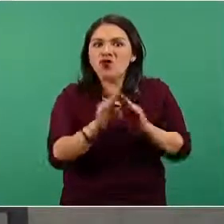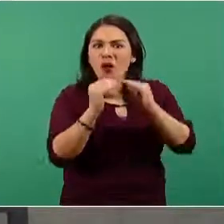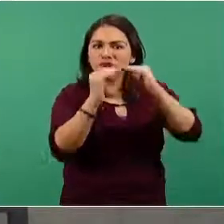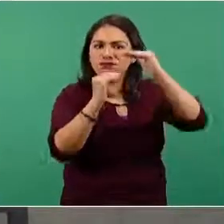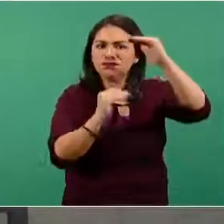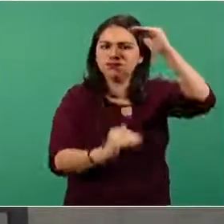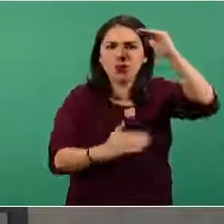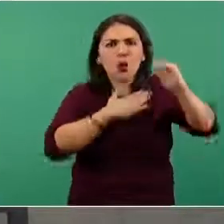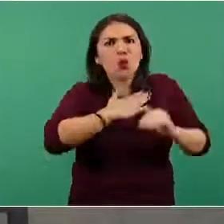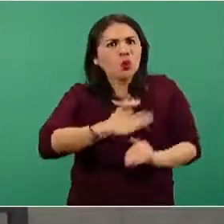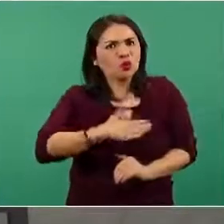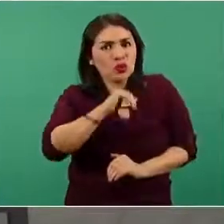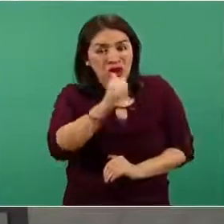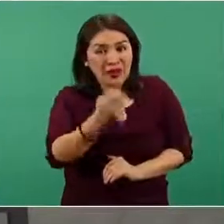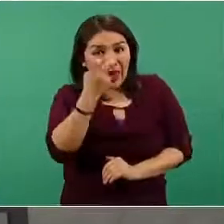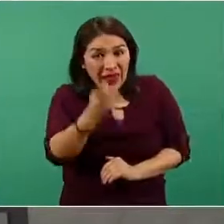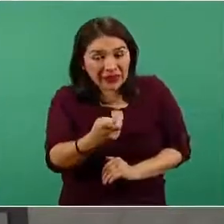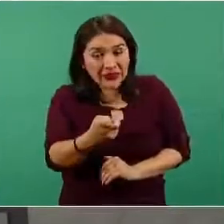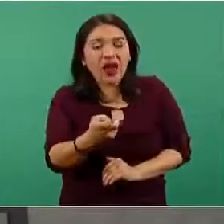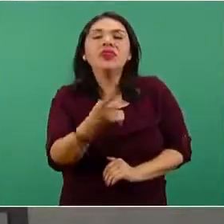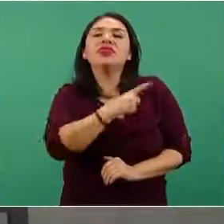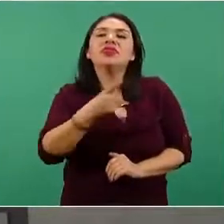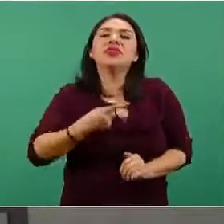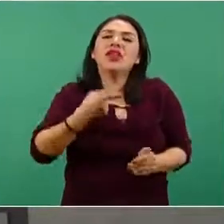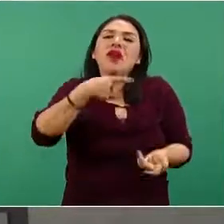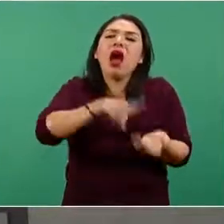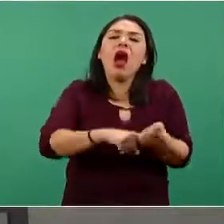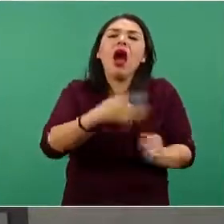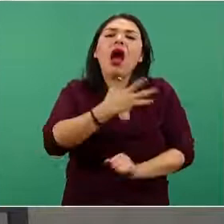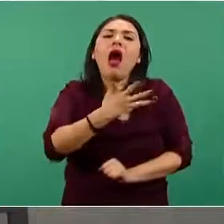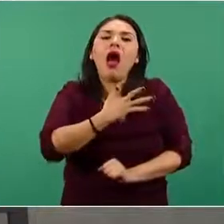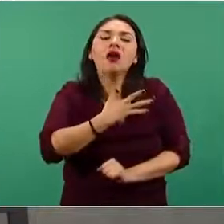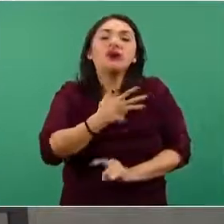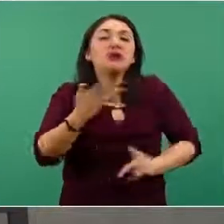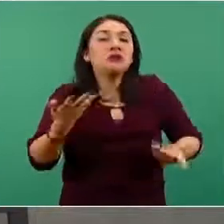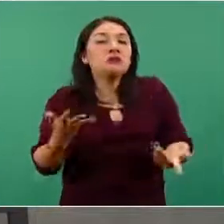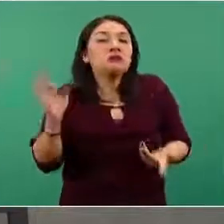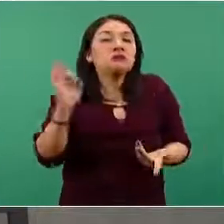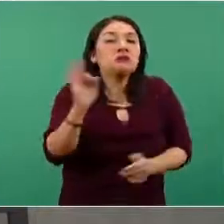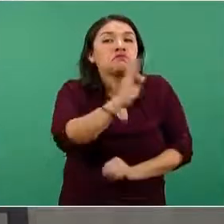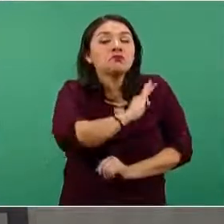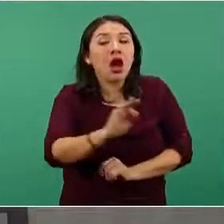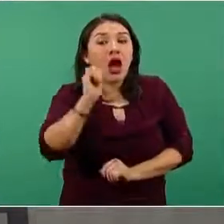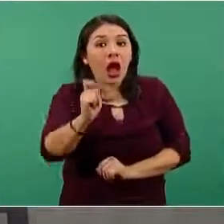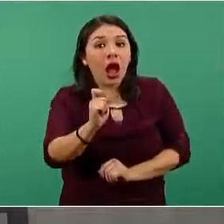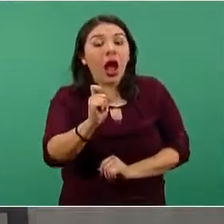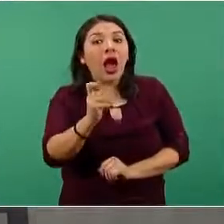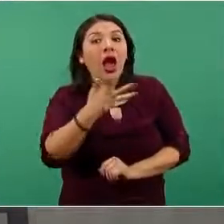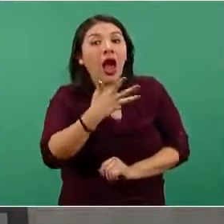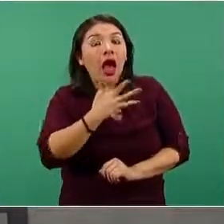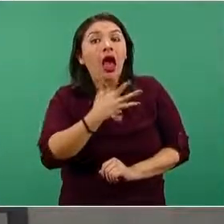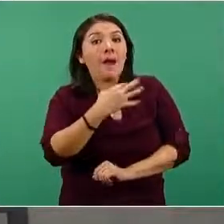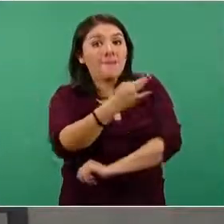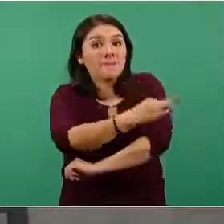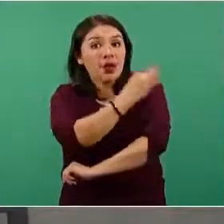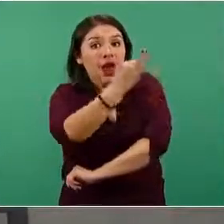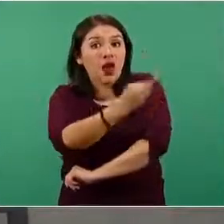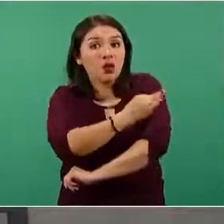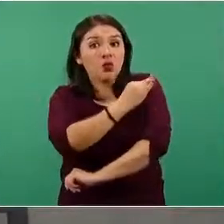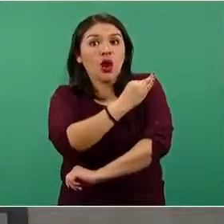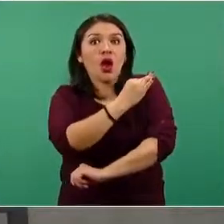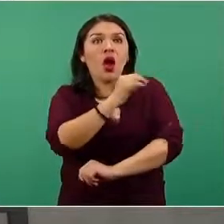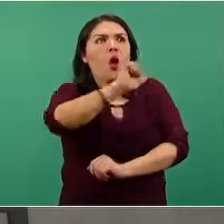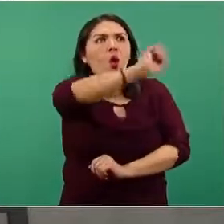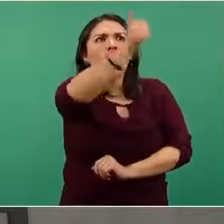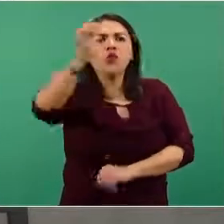diferencial impactara, tendría que implicar que existe una posibilidad de que lleguen las vacunas en cantidad suficiente